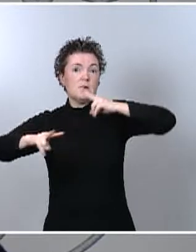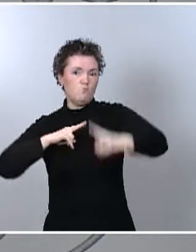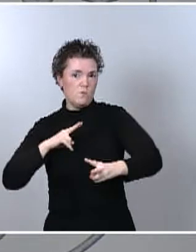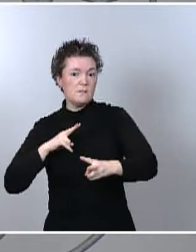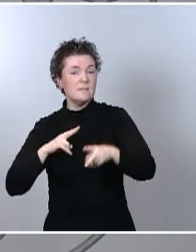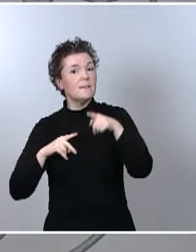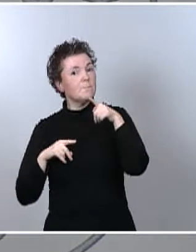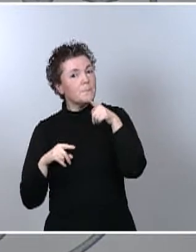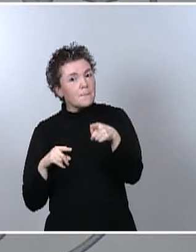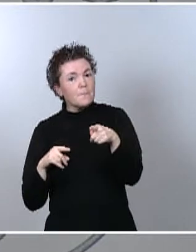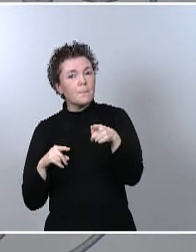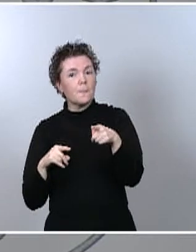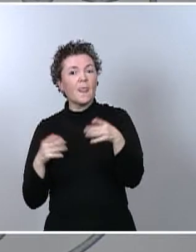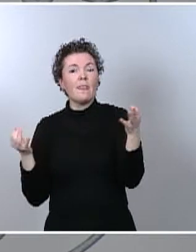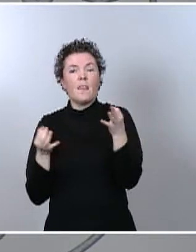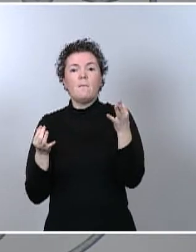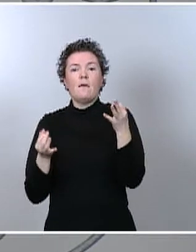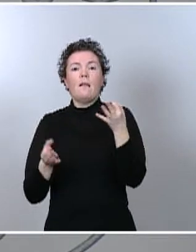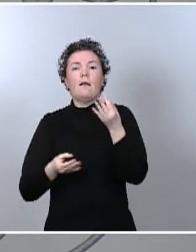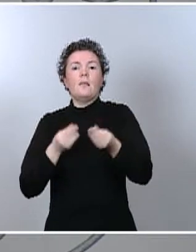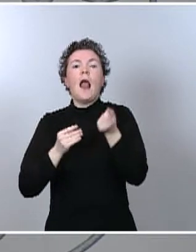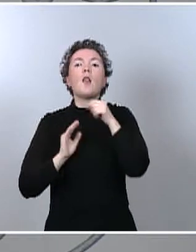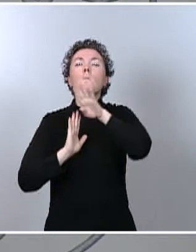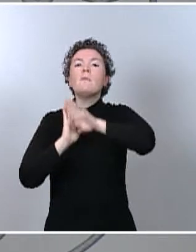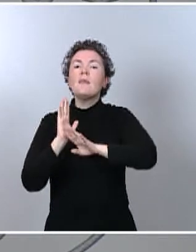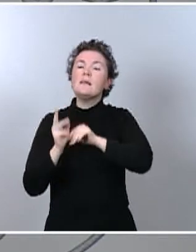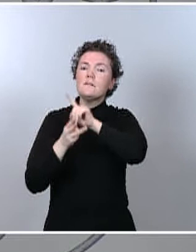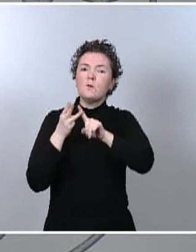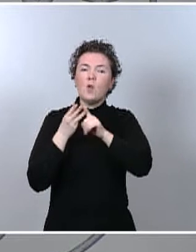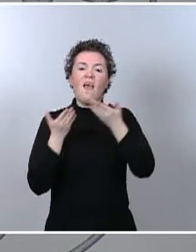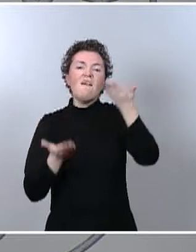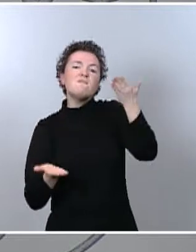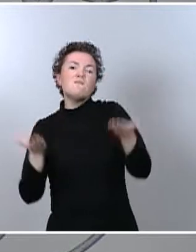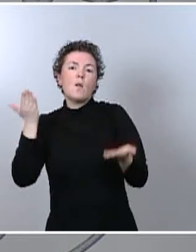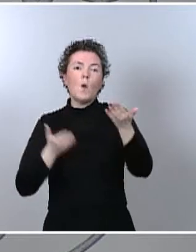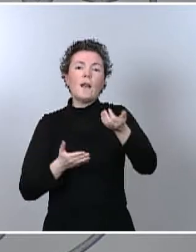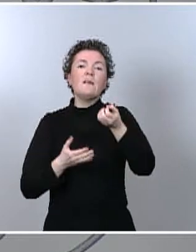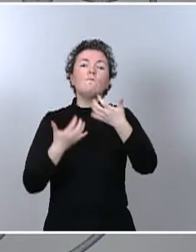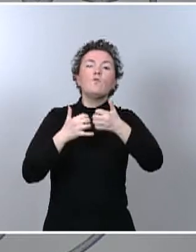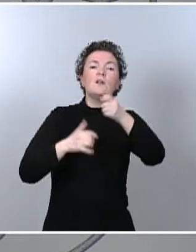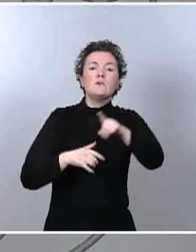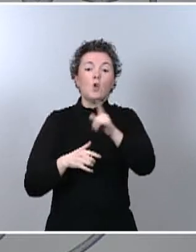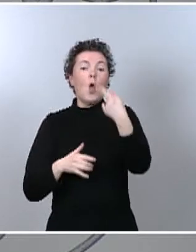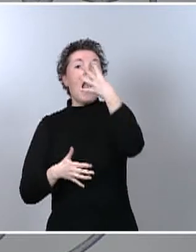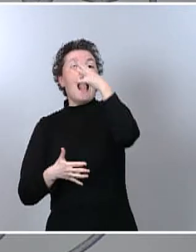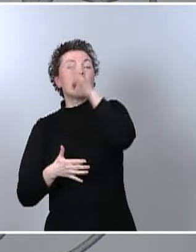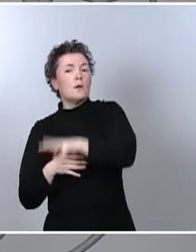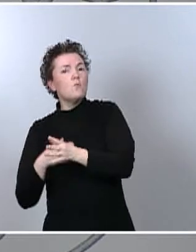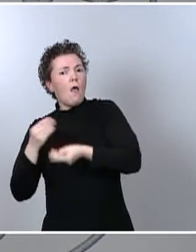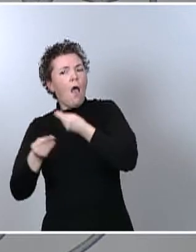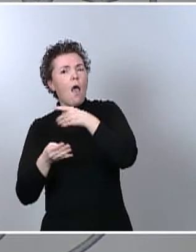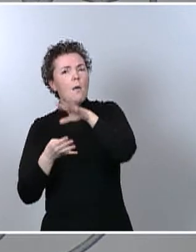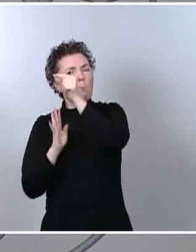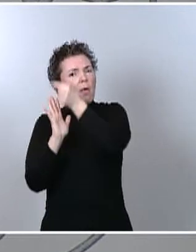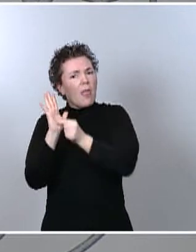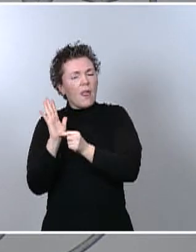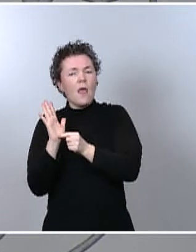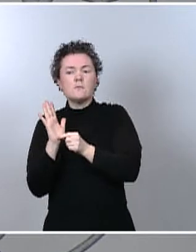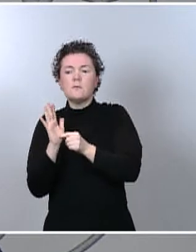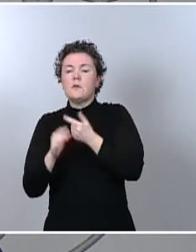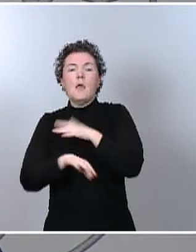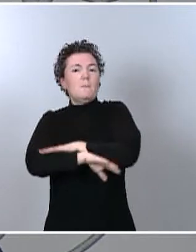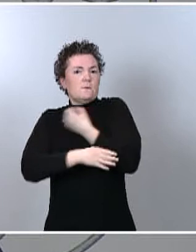octubre, que establece 3 pilares, un pilar de indicadores en base a los cuales hay que evaluar la situación epidemiológica, un segundo pilar son las